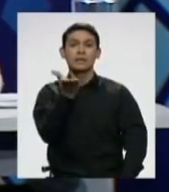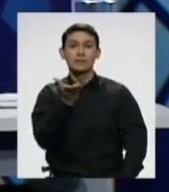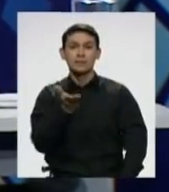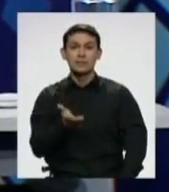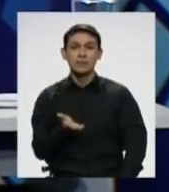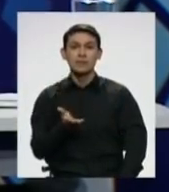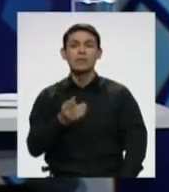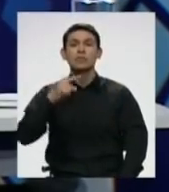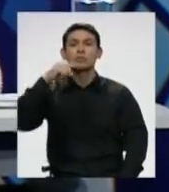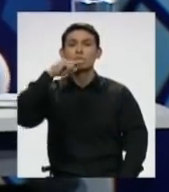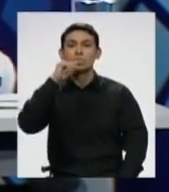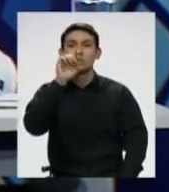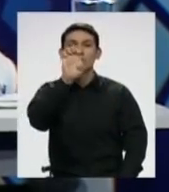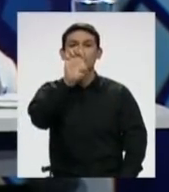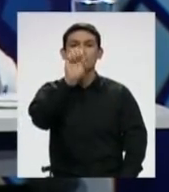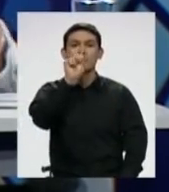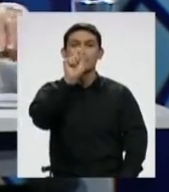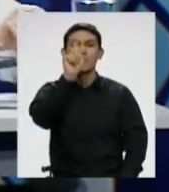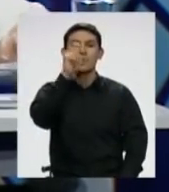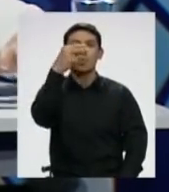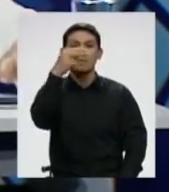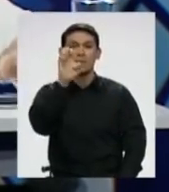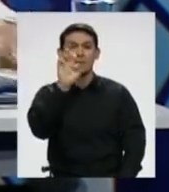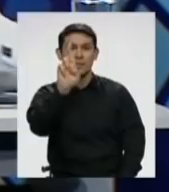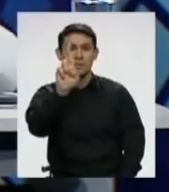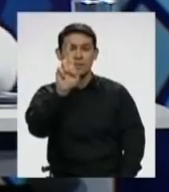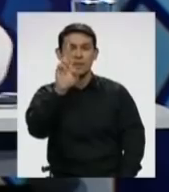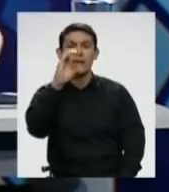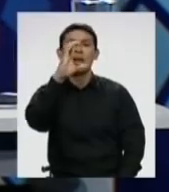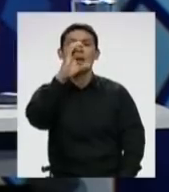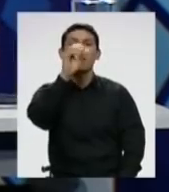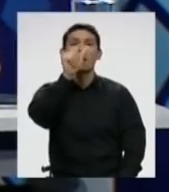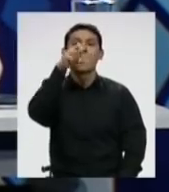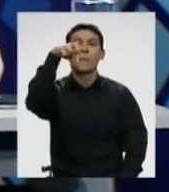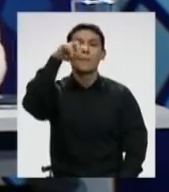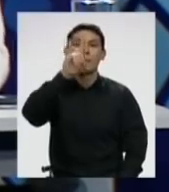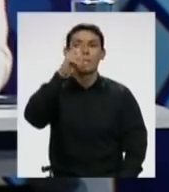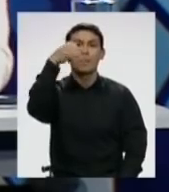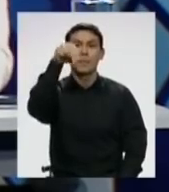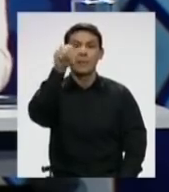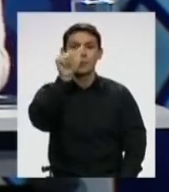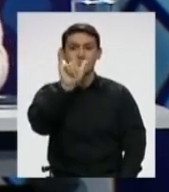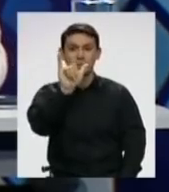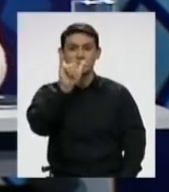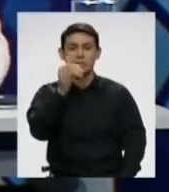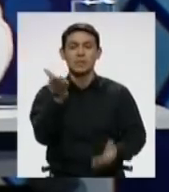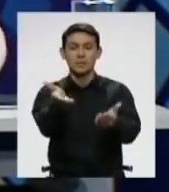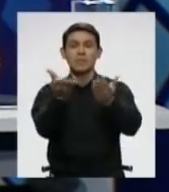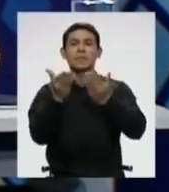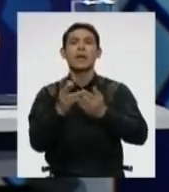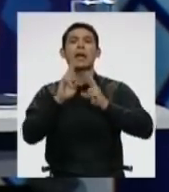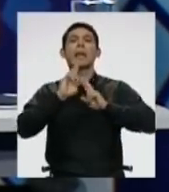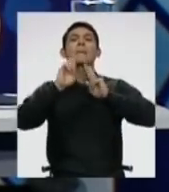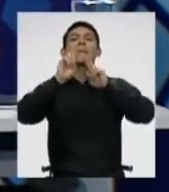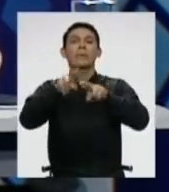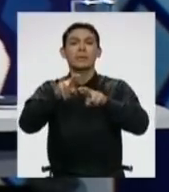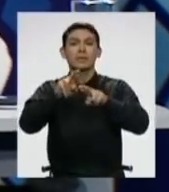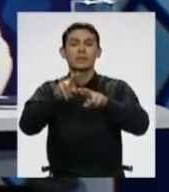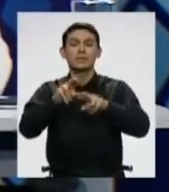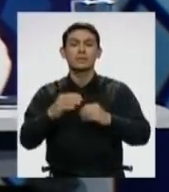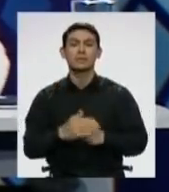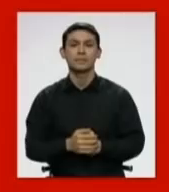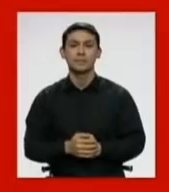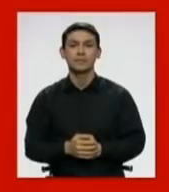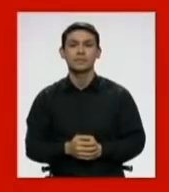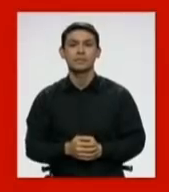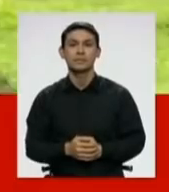Esther Capuñay para que pueda responder la pregunta ciudadana. Vamos de inmediato con